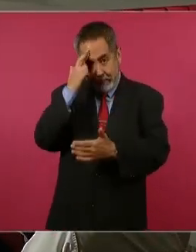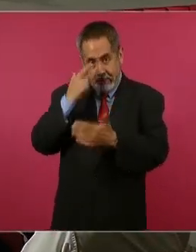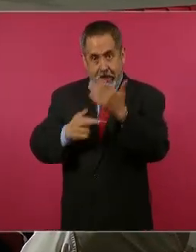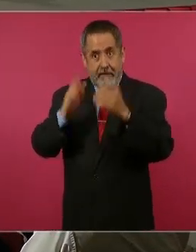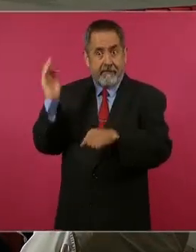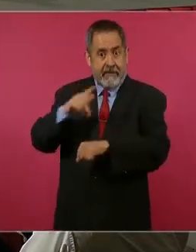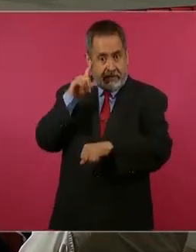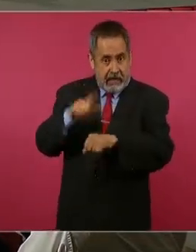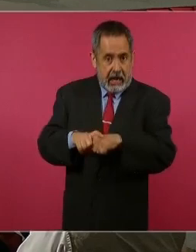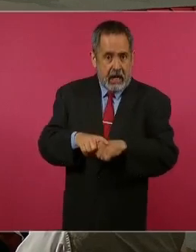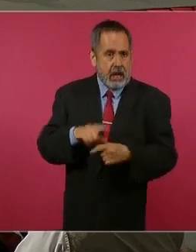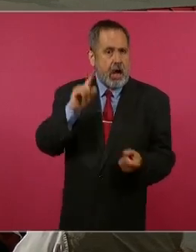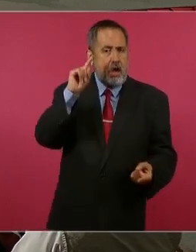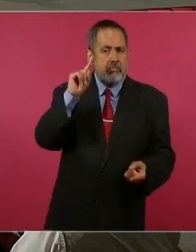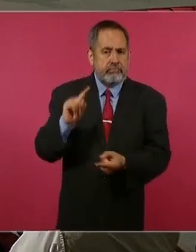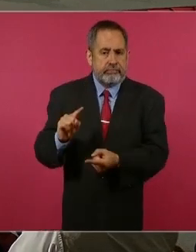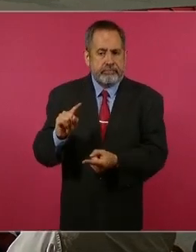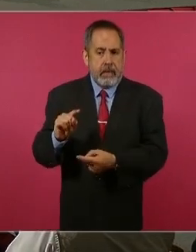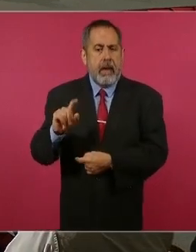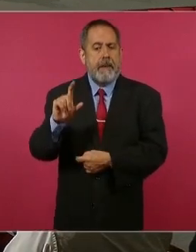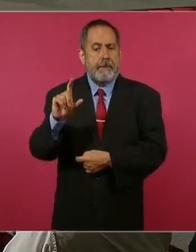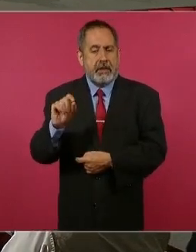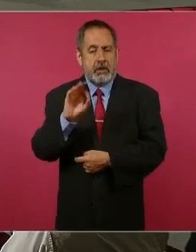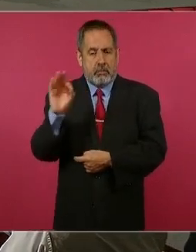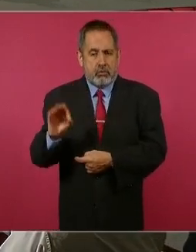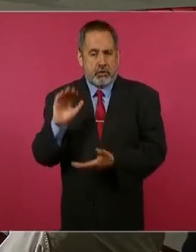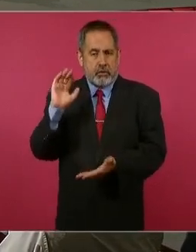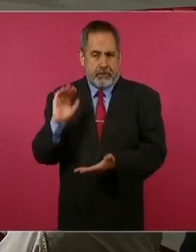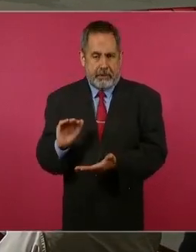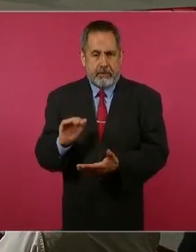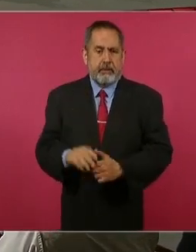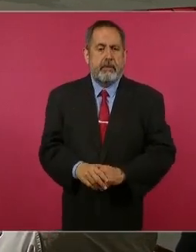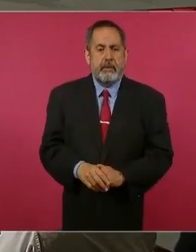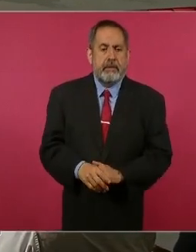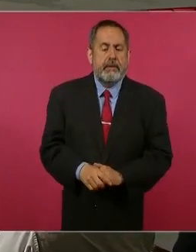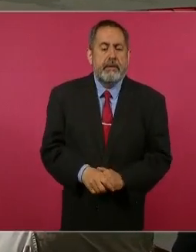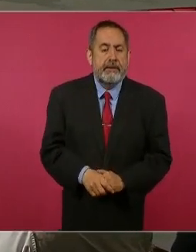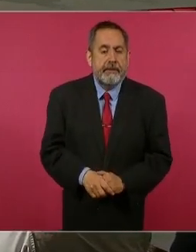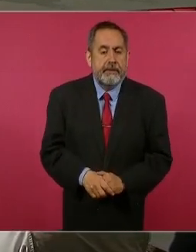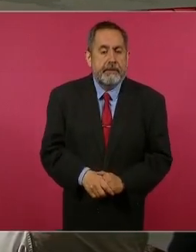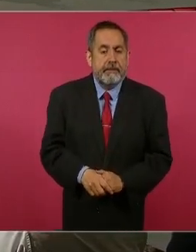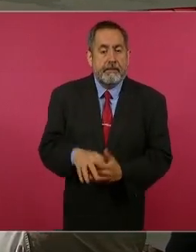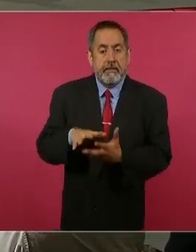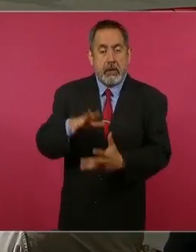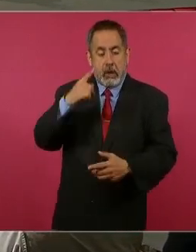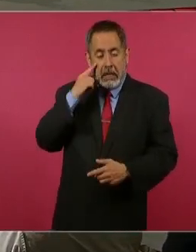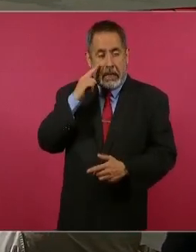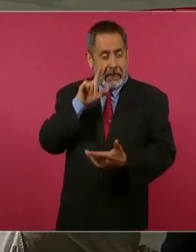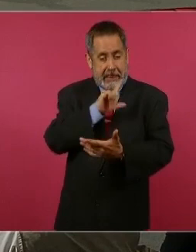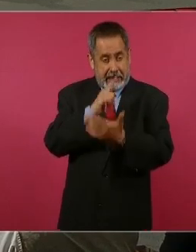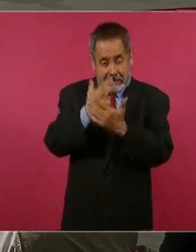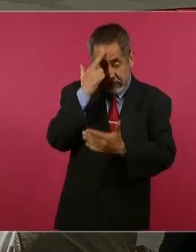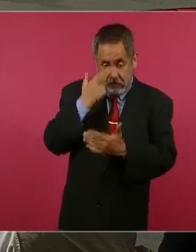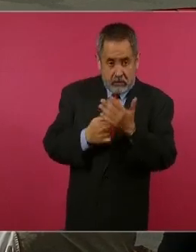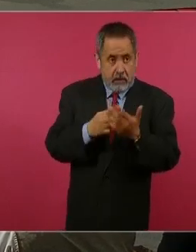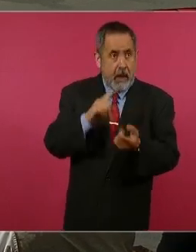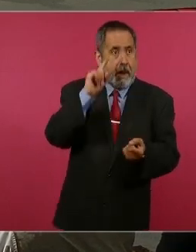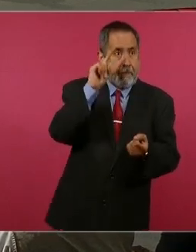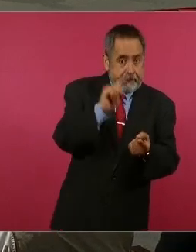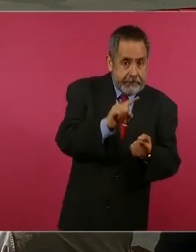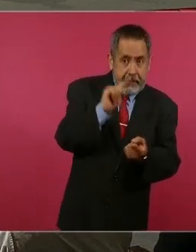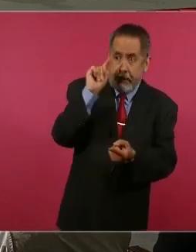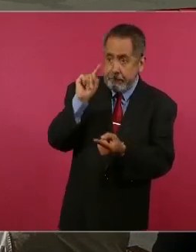reducción de 20 por ciento. Adelante. En la mayoría de los delitos se tuvieron reducciones.